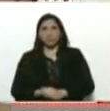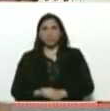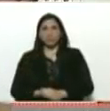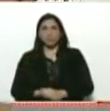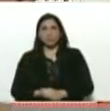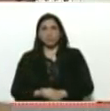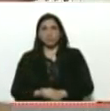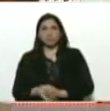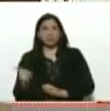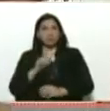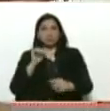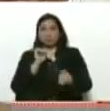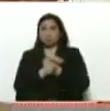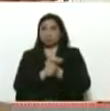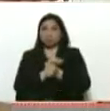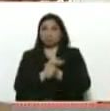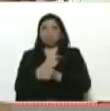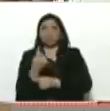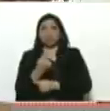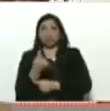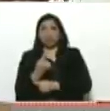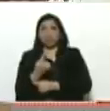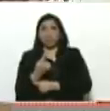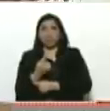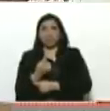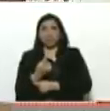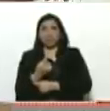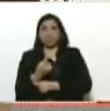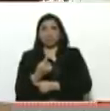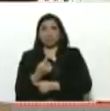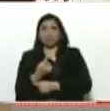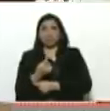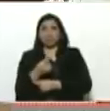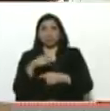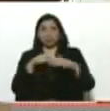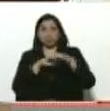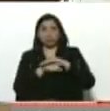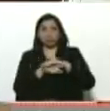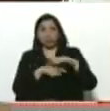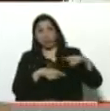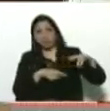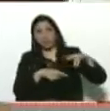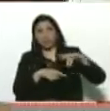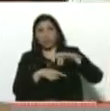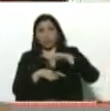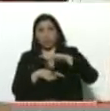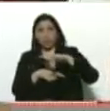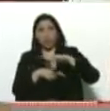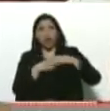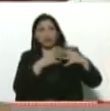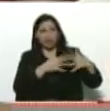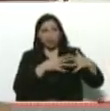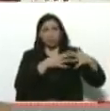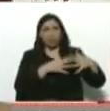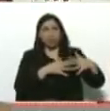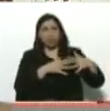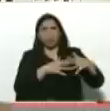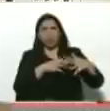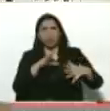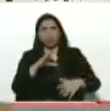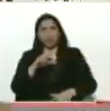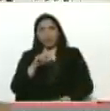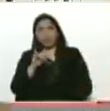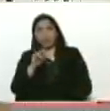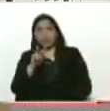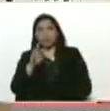mete preso. De repente se aparece un avión del gobierno americano de Estados Unidos en Colombia y Cliver Alcalá se monta en